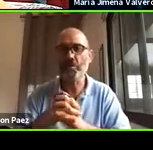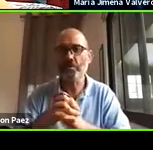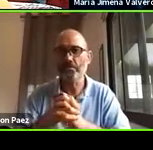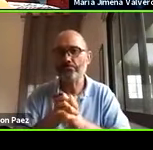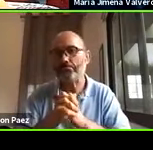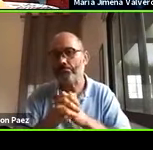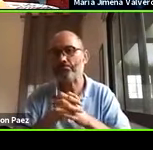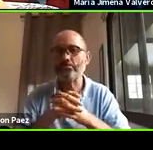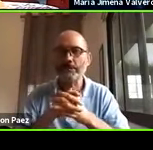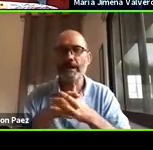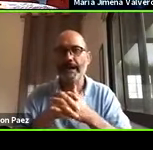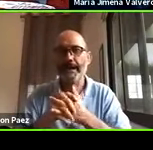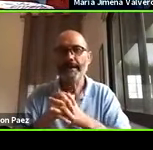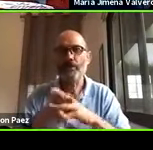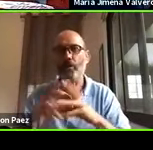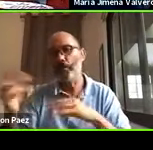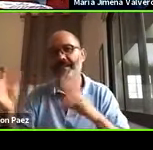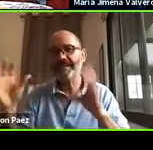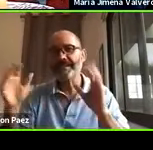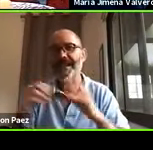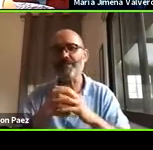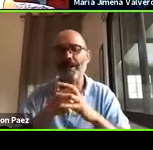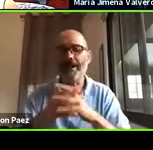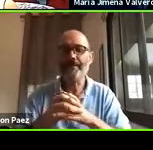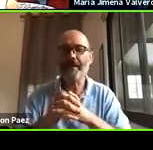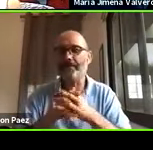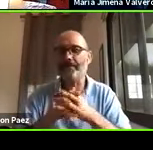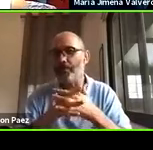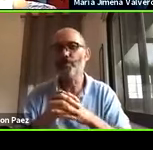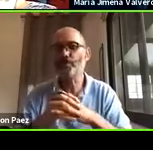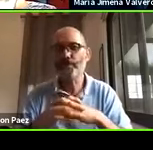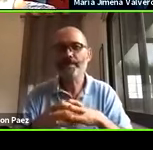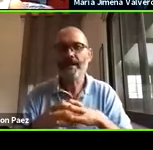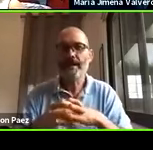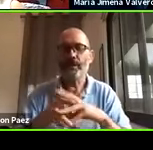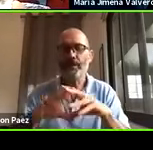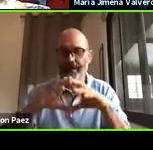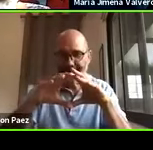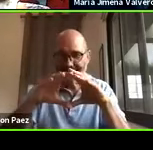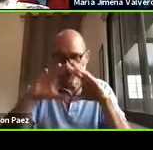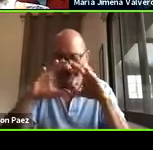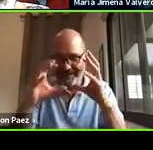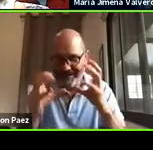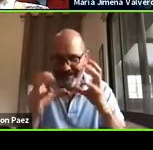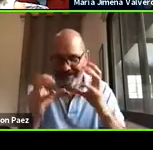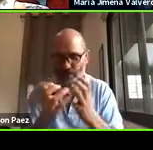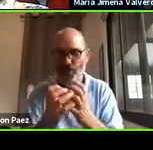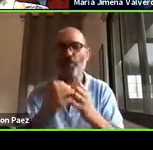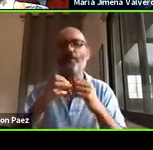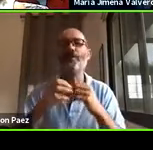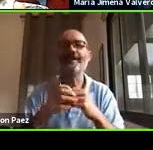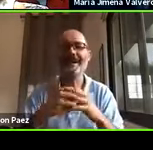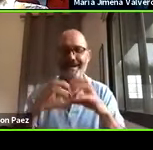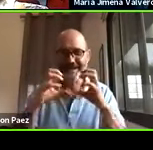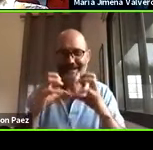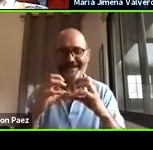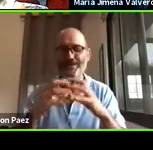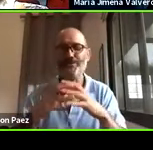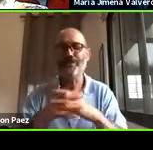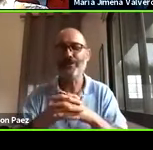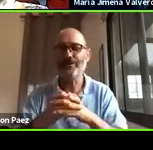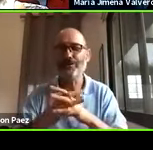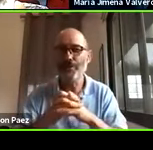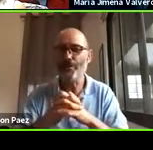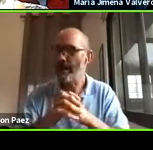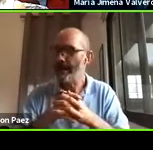año o dos veces al año por mucho porque lo que tratamos es de hacer un grupo de verdad hacer